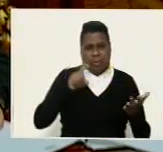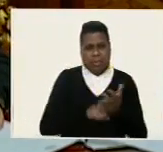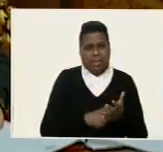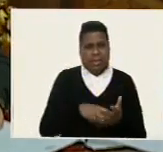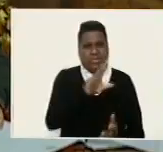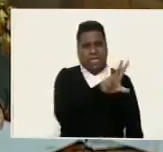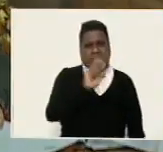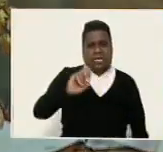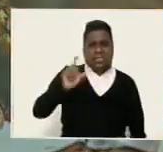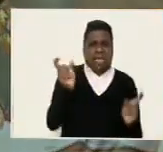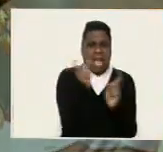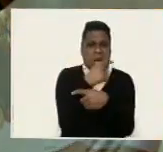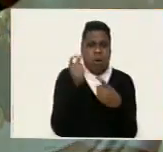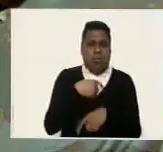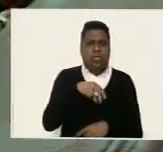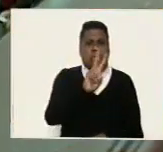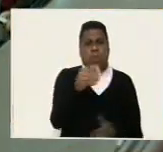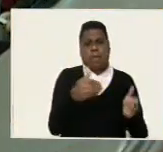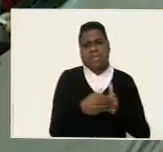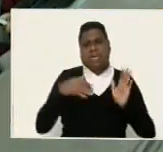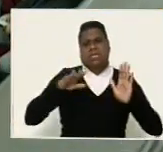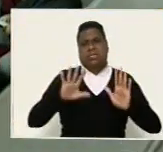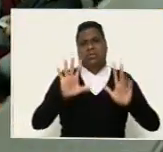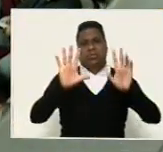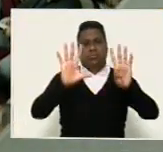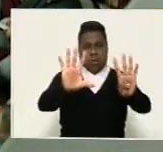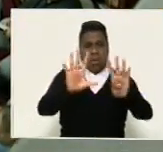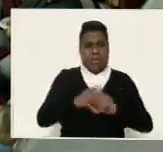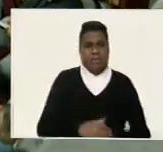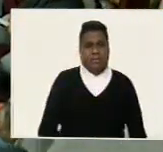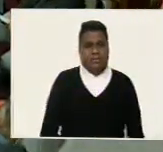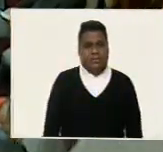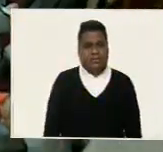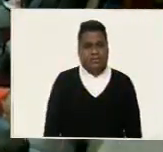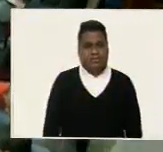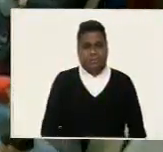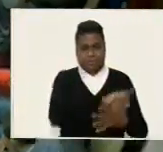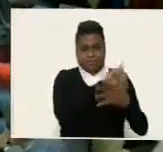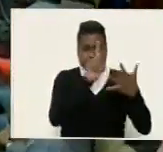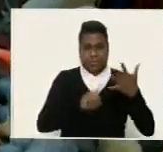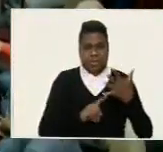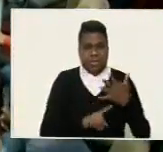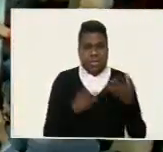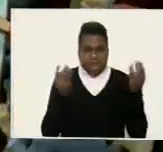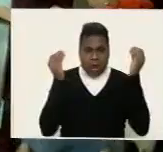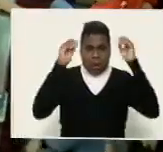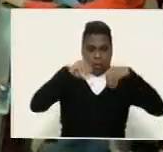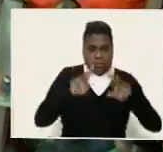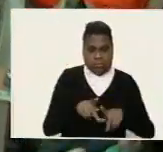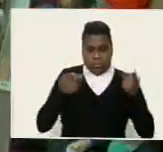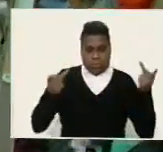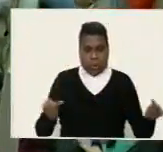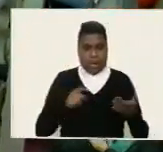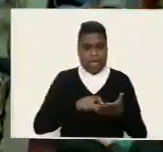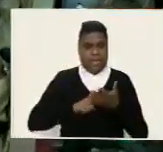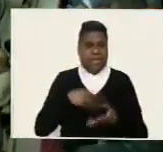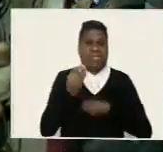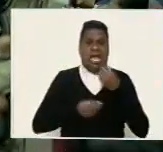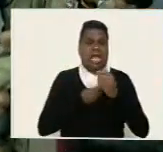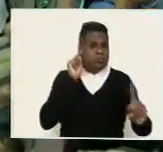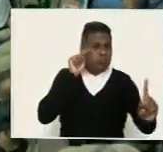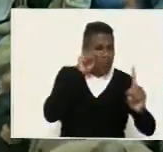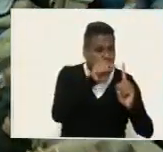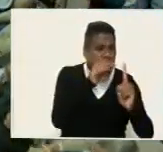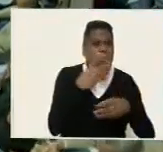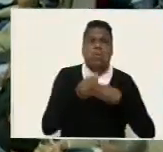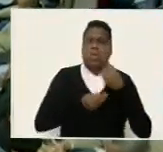30 de agosto de 2009, considerando que el Correo del Orinoco ha cumplido y cumple con los fines para los que